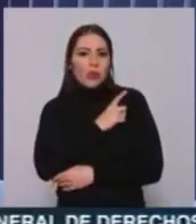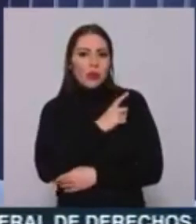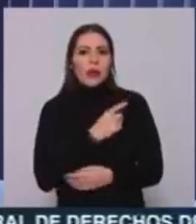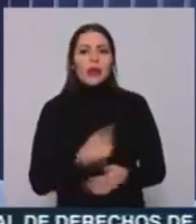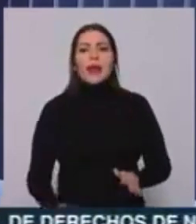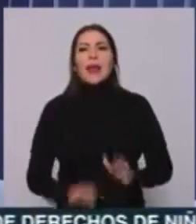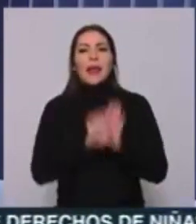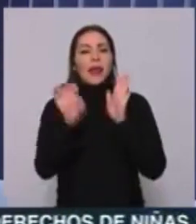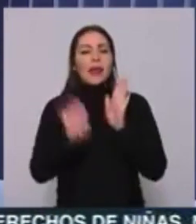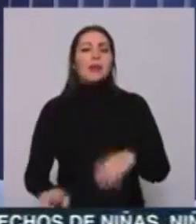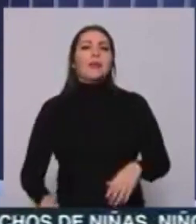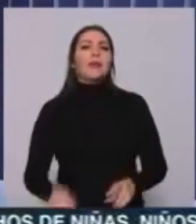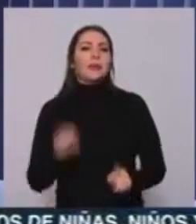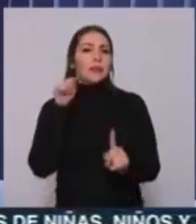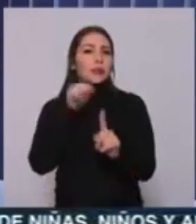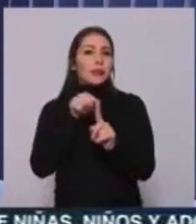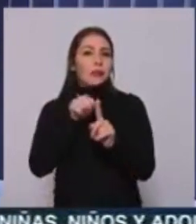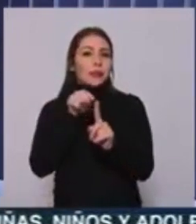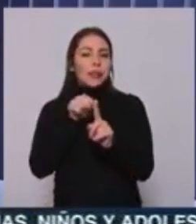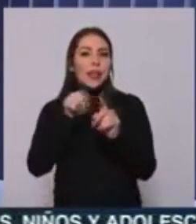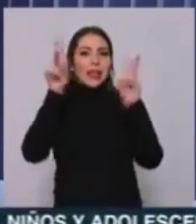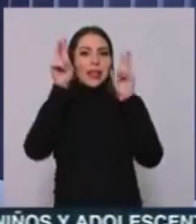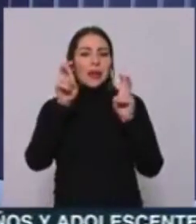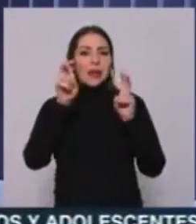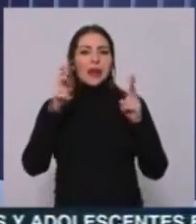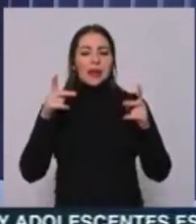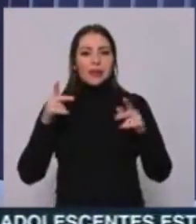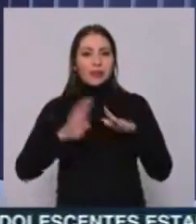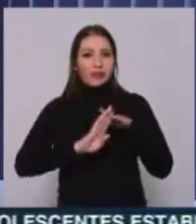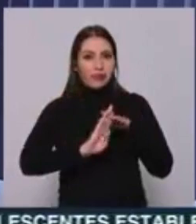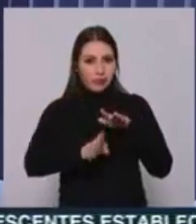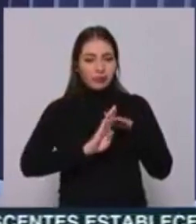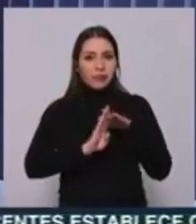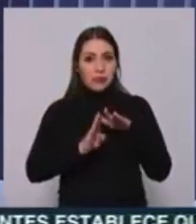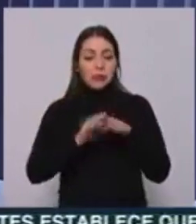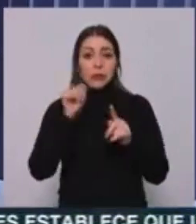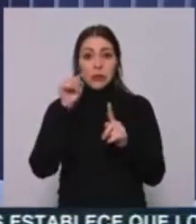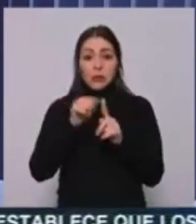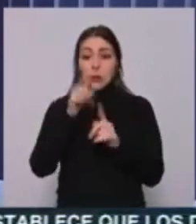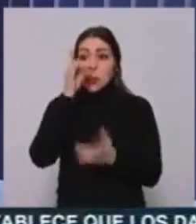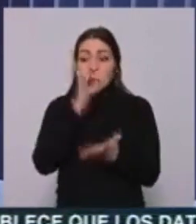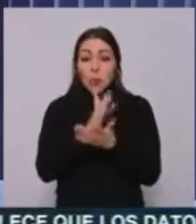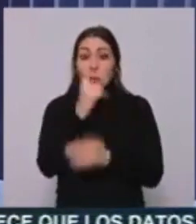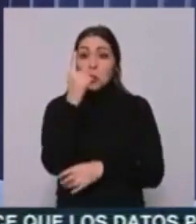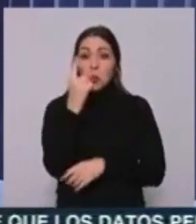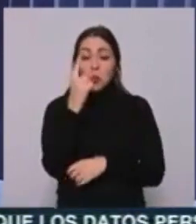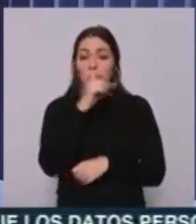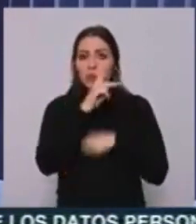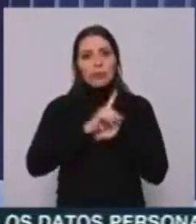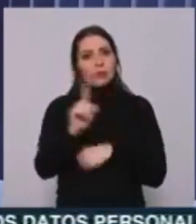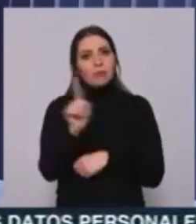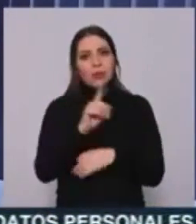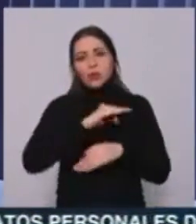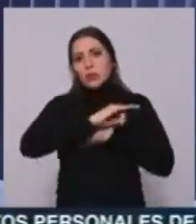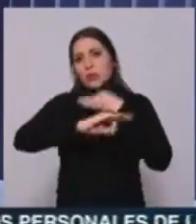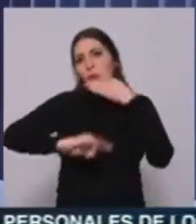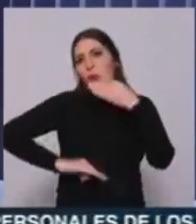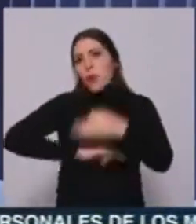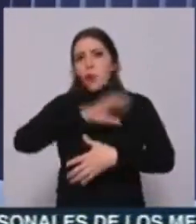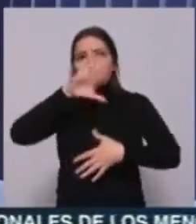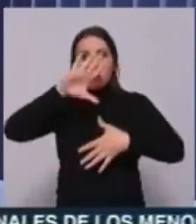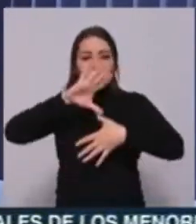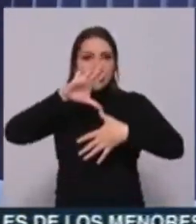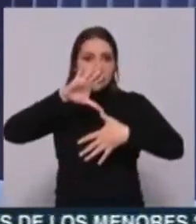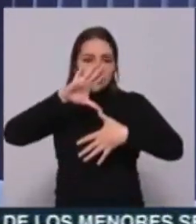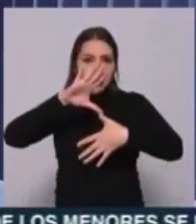importa a todo el hemisferio, ¿no? Desde Canadá hasta la Patagonia. Por lo